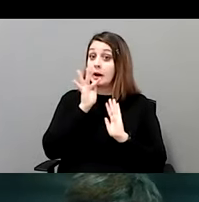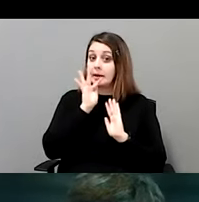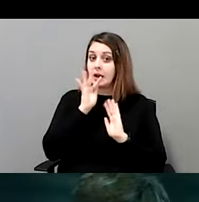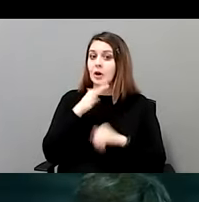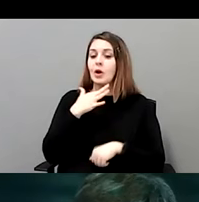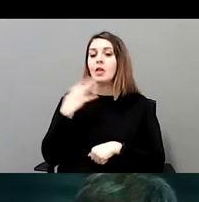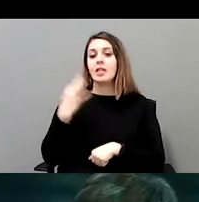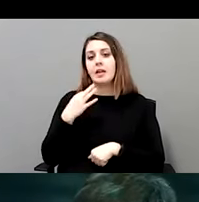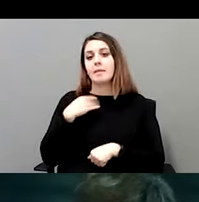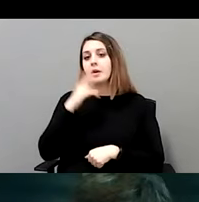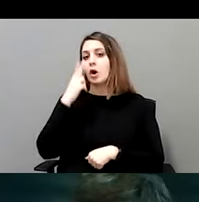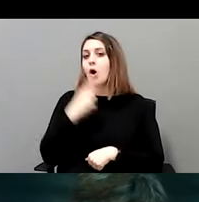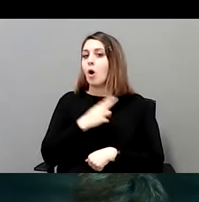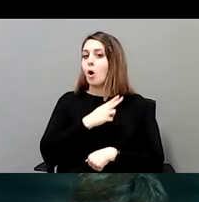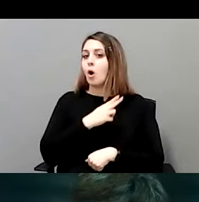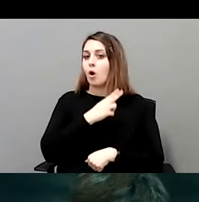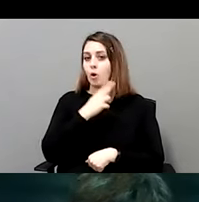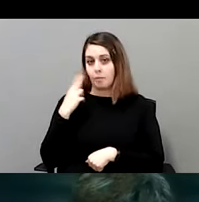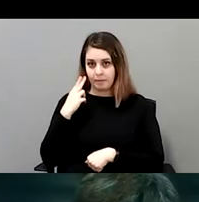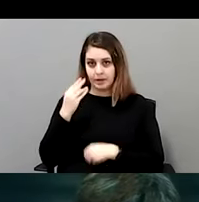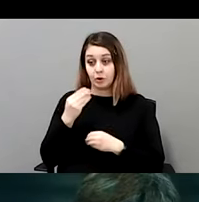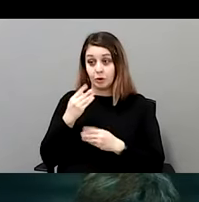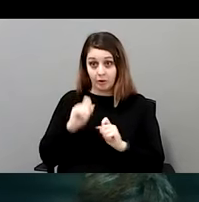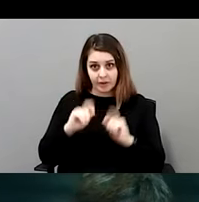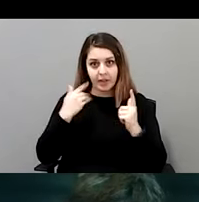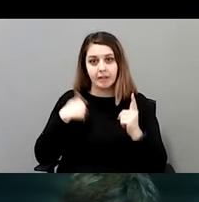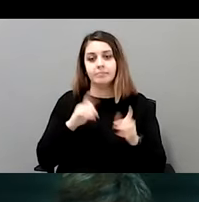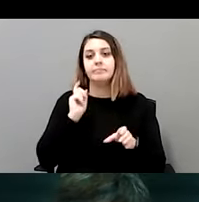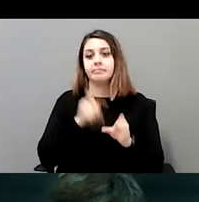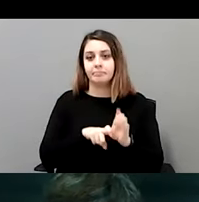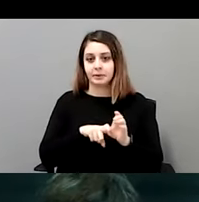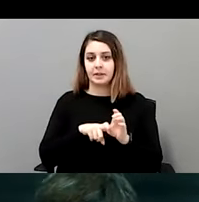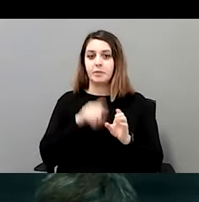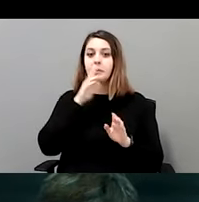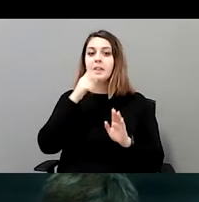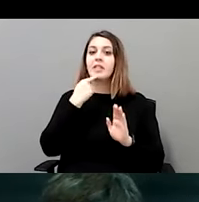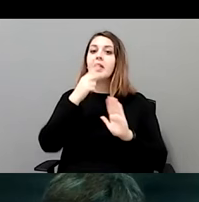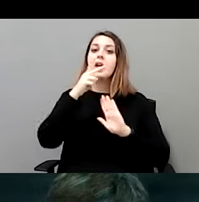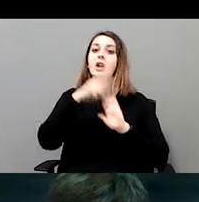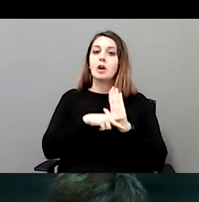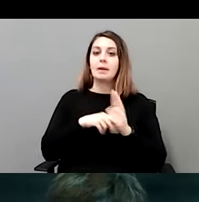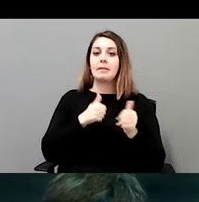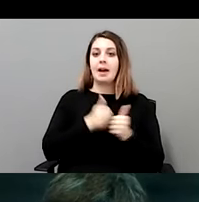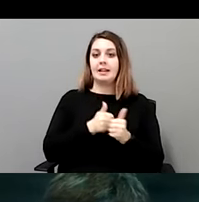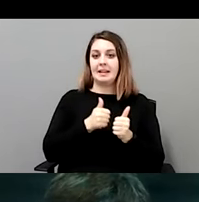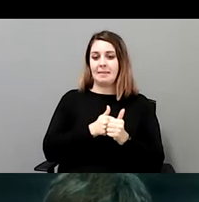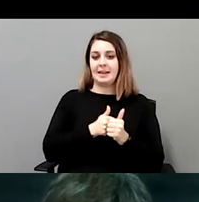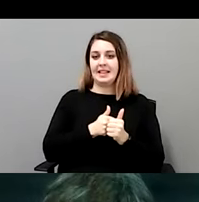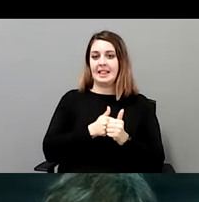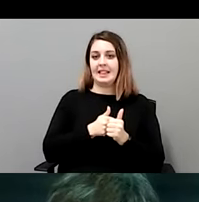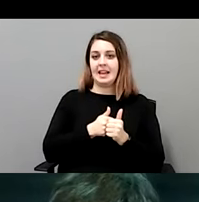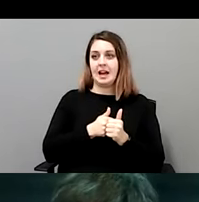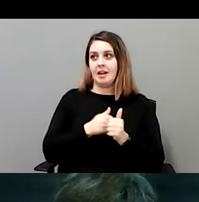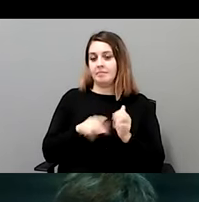que comprometerse a realizarla, según la normativa de dependencia que haya en